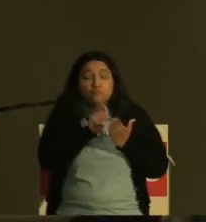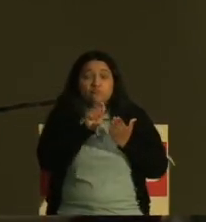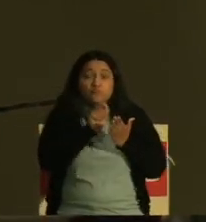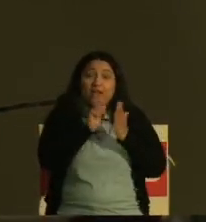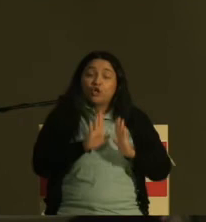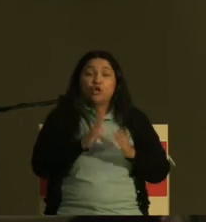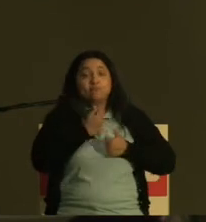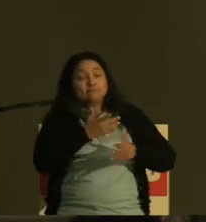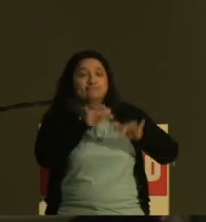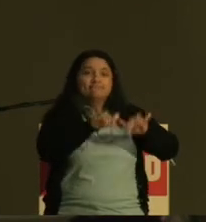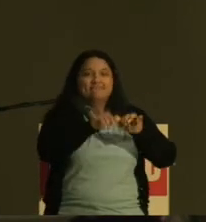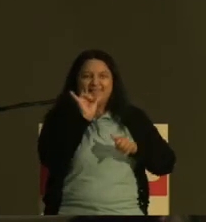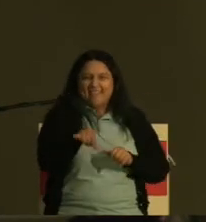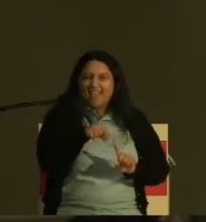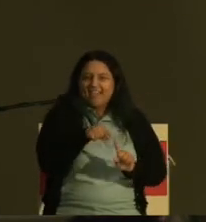la cinta,